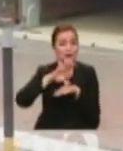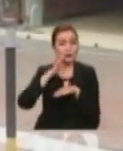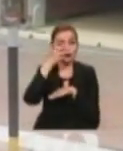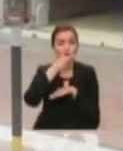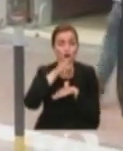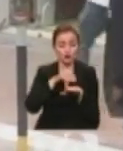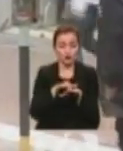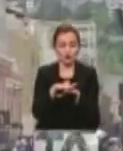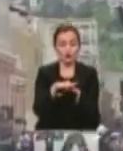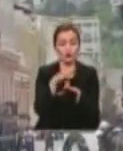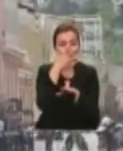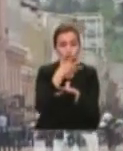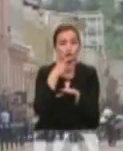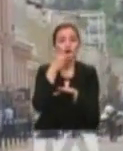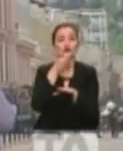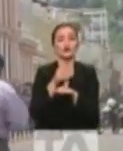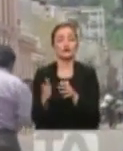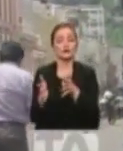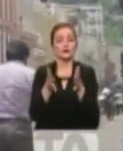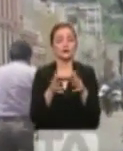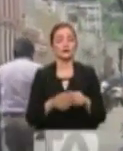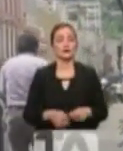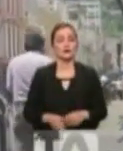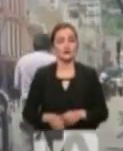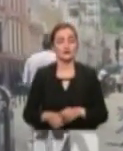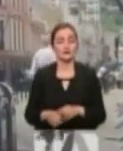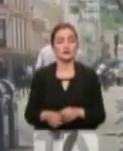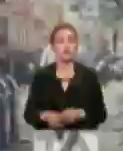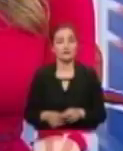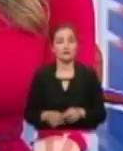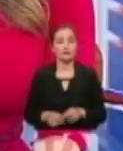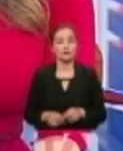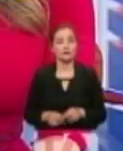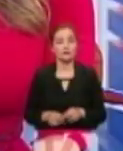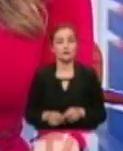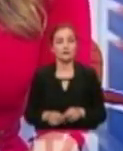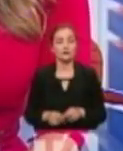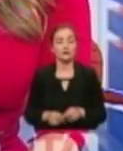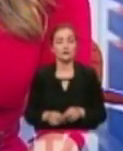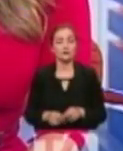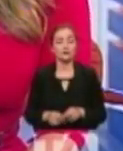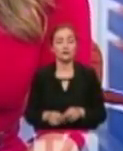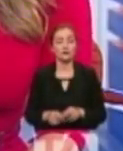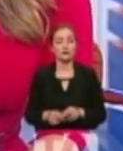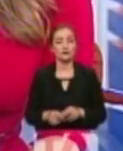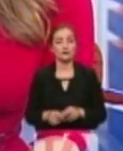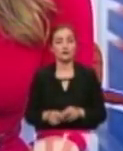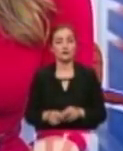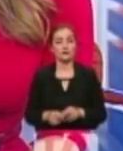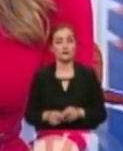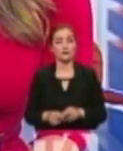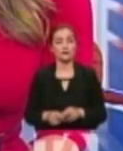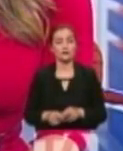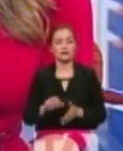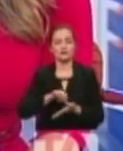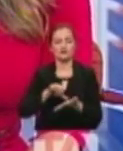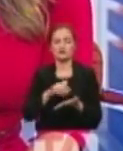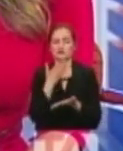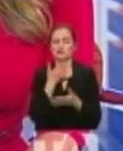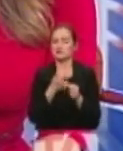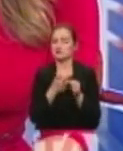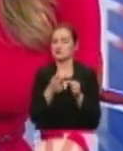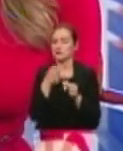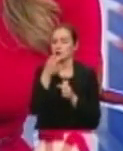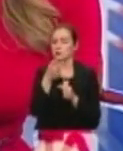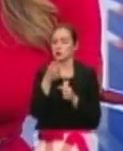asfaltando y todo eso. En Quito, Jorge Loaiza, 24 horas. ¿Qué ciudad recibirá el próximo alcalde de Quito?